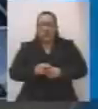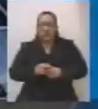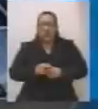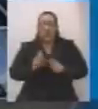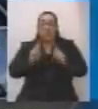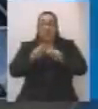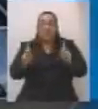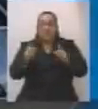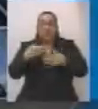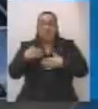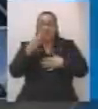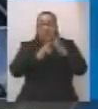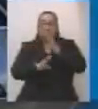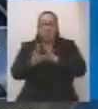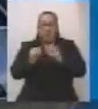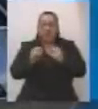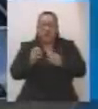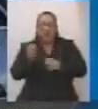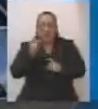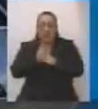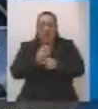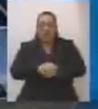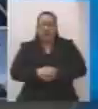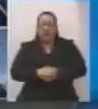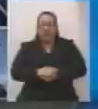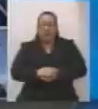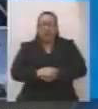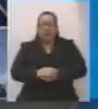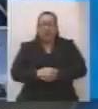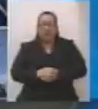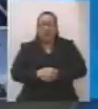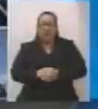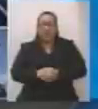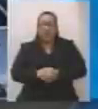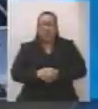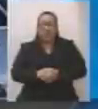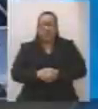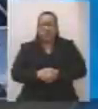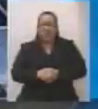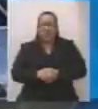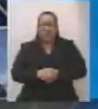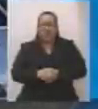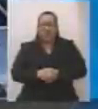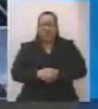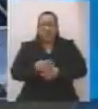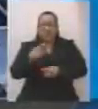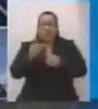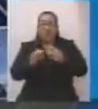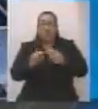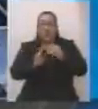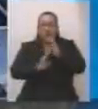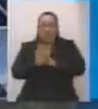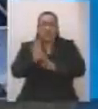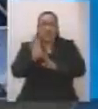Pero mi interés hoy día se concentra en la desigualdad desigualdad en las economías emergentes. Y me